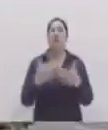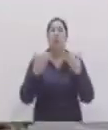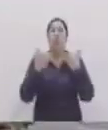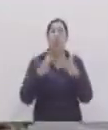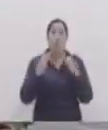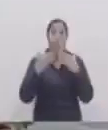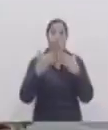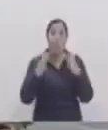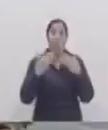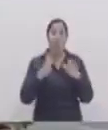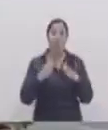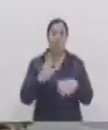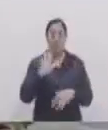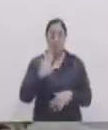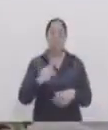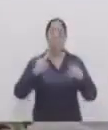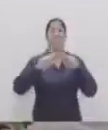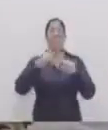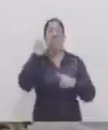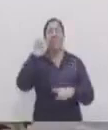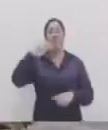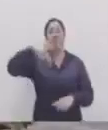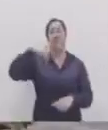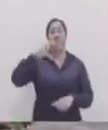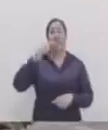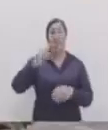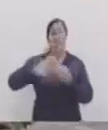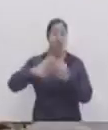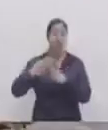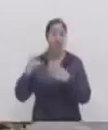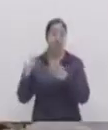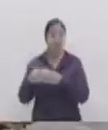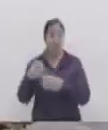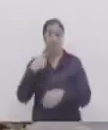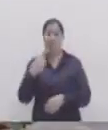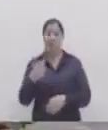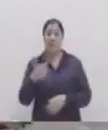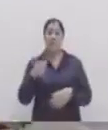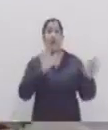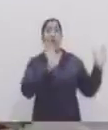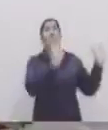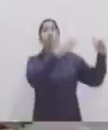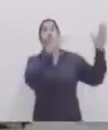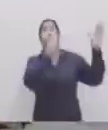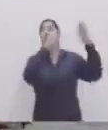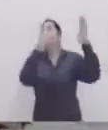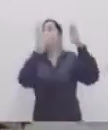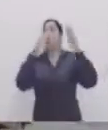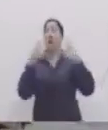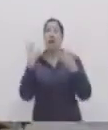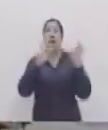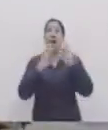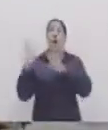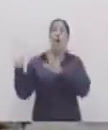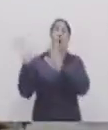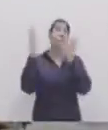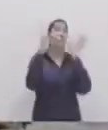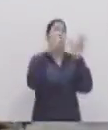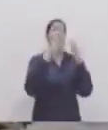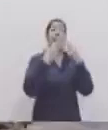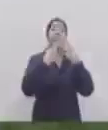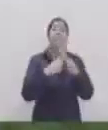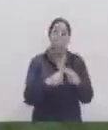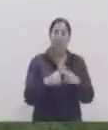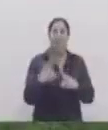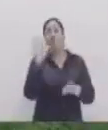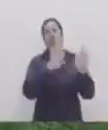octubre. Los xincas decimos que el vuelo de estas aves nos va a despertar el invierno, es que